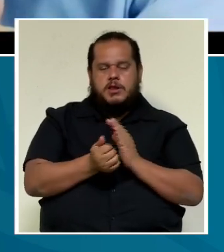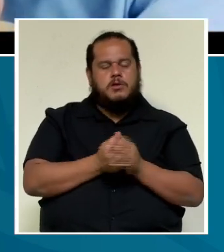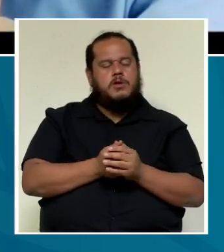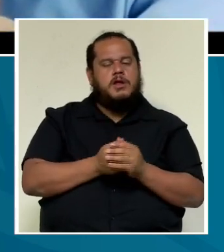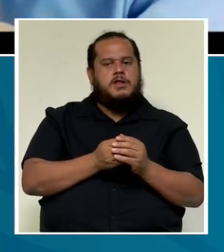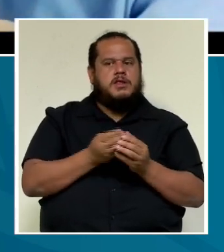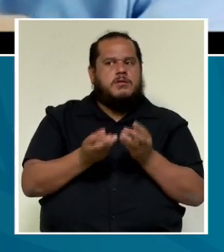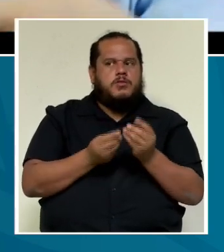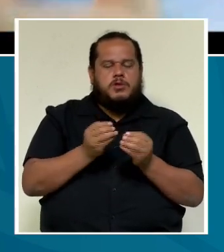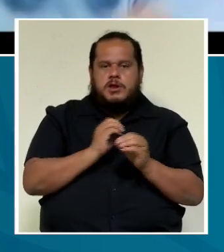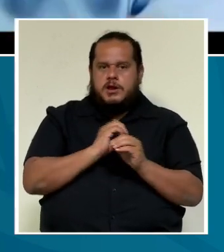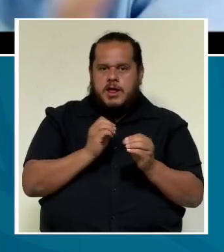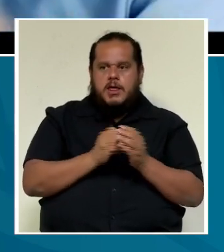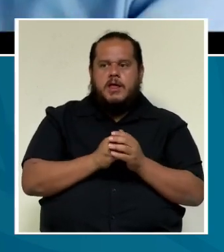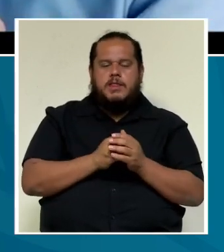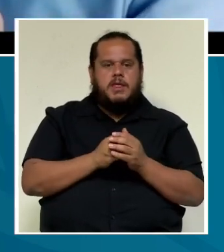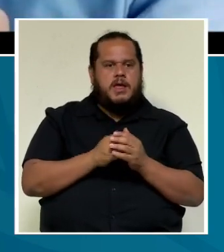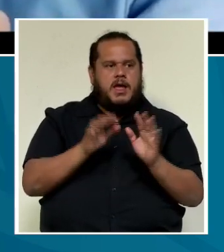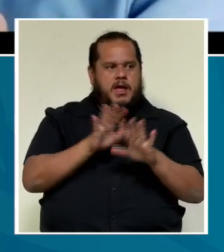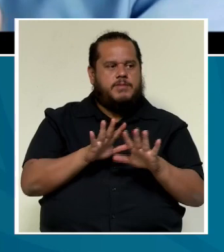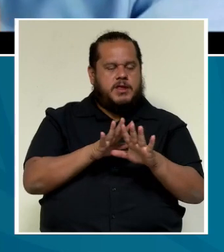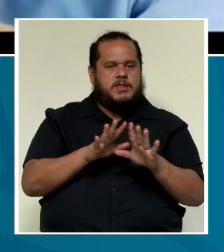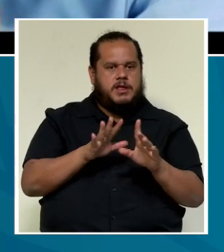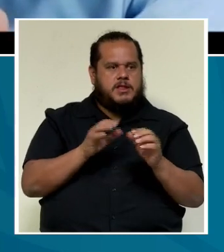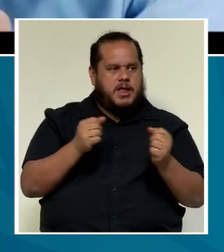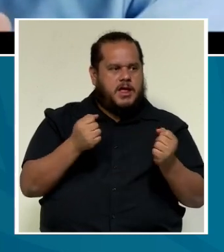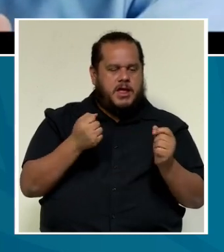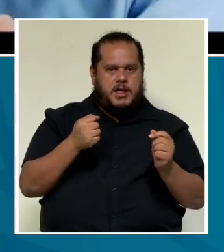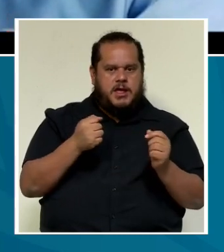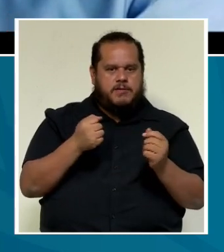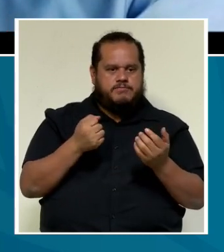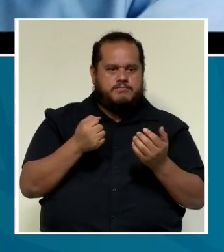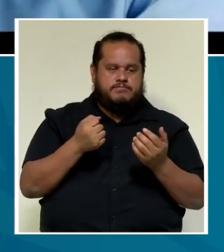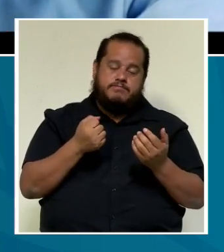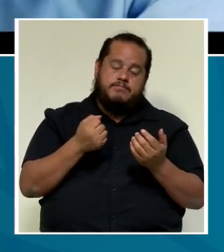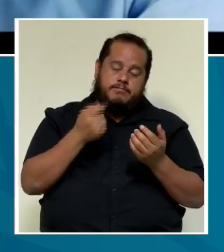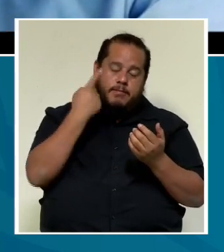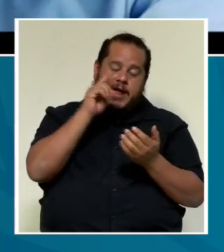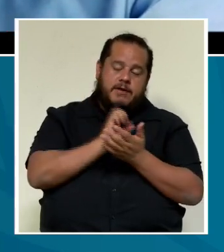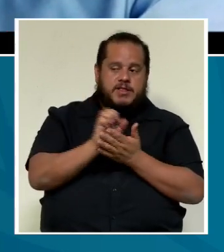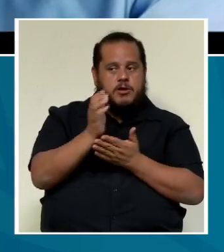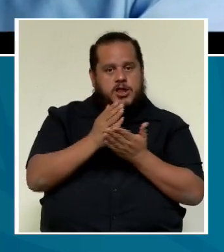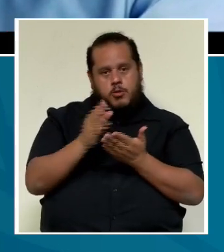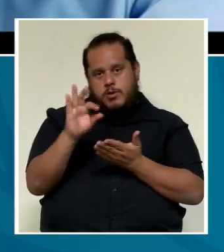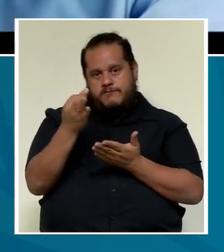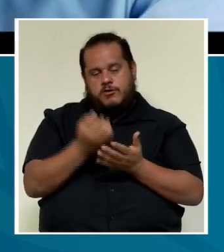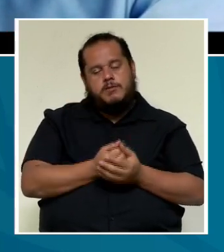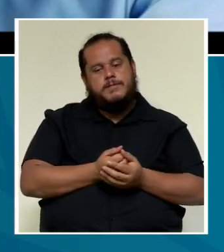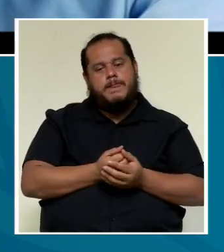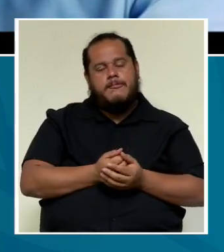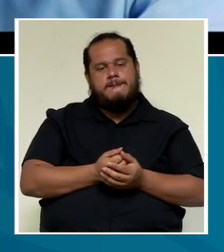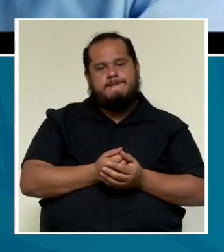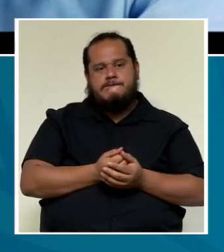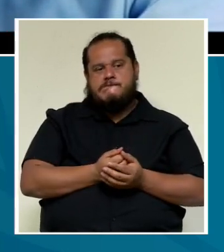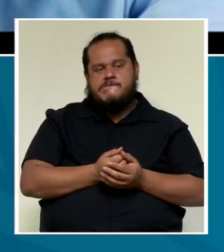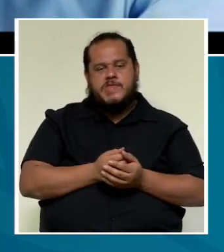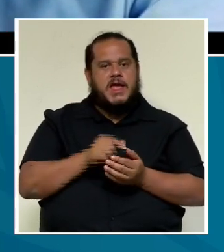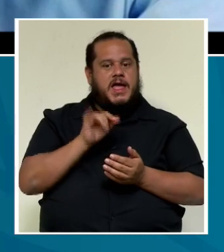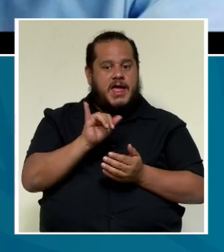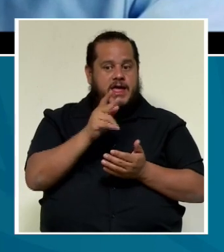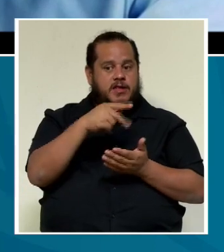impactos ambientales o que por lo menos esto se pueda mitigar de alguna manera. Otra duda es, estos